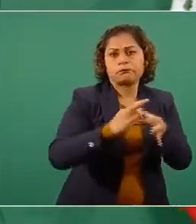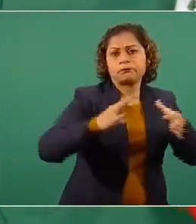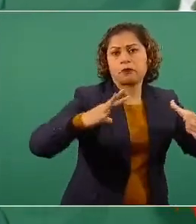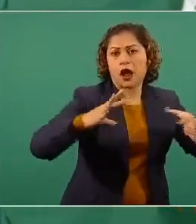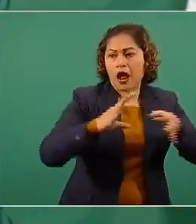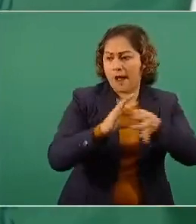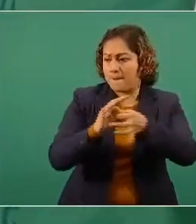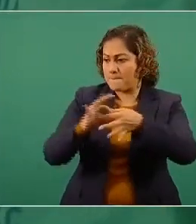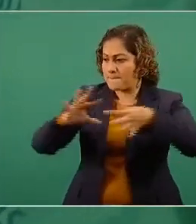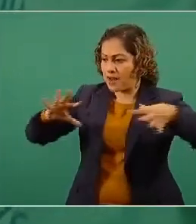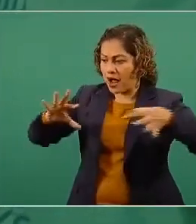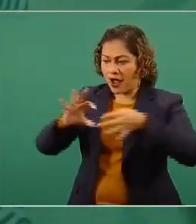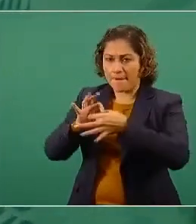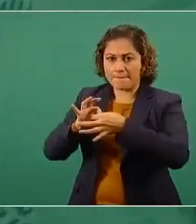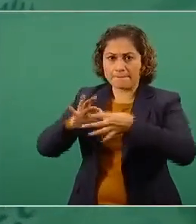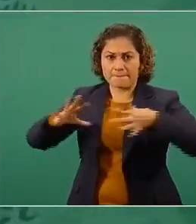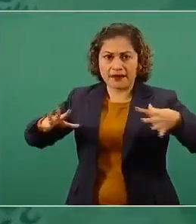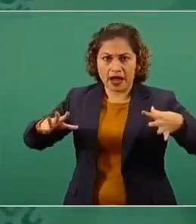el sistema